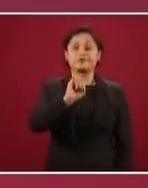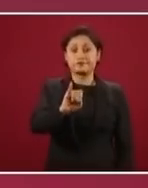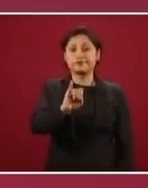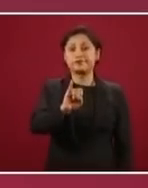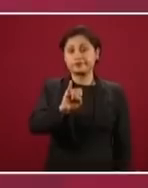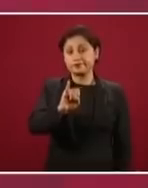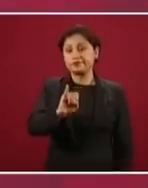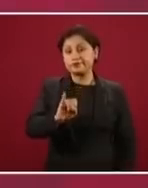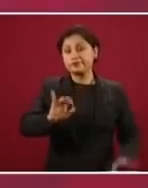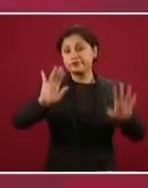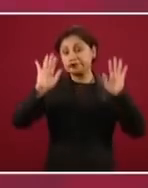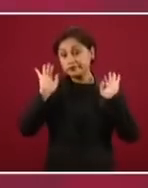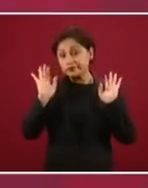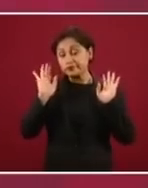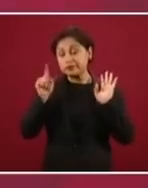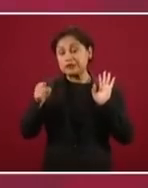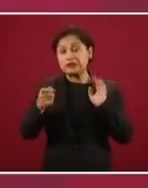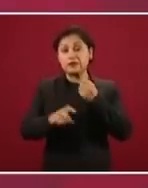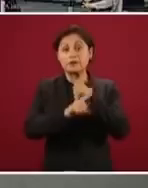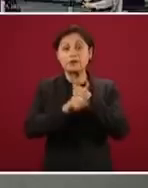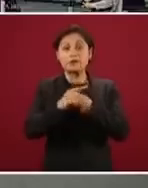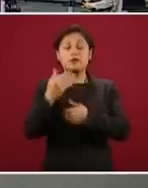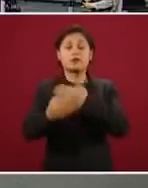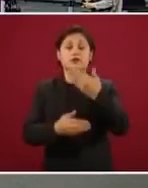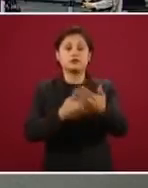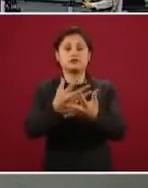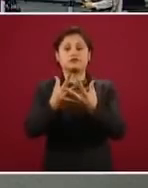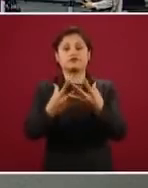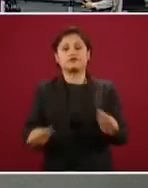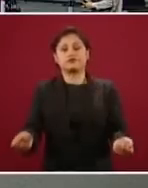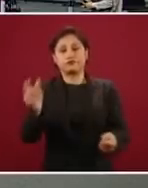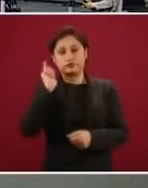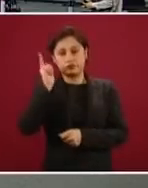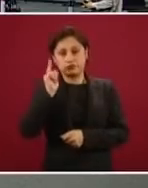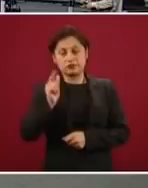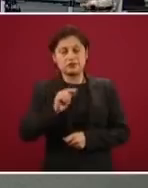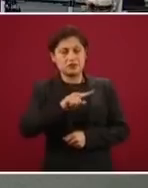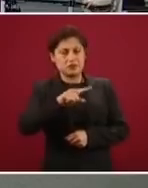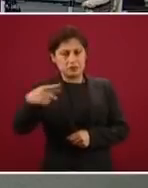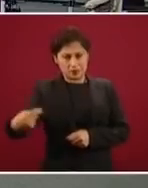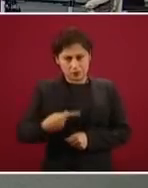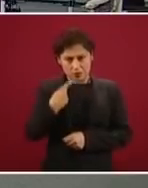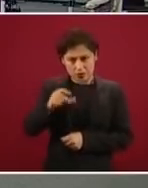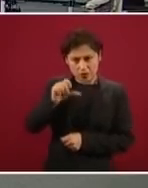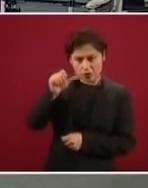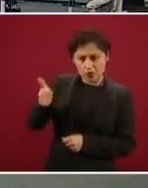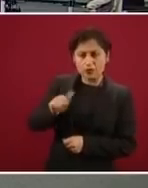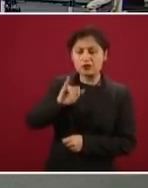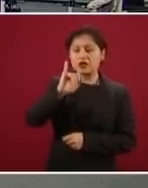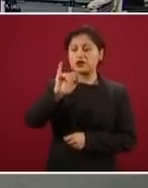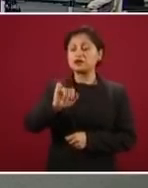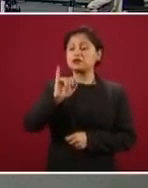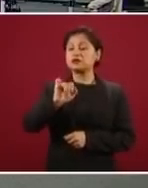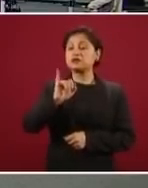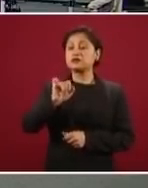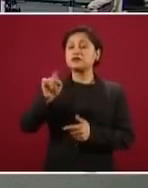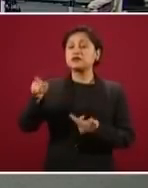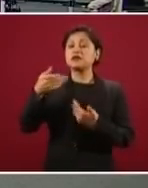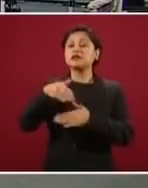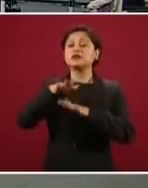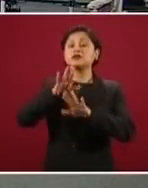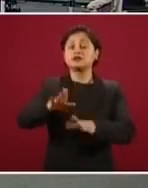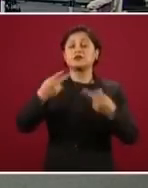ojalá y esto se aclare pero existe otra pregunta si de los jornaleros agrícolas se está